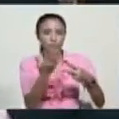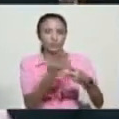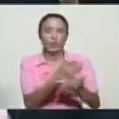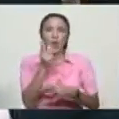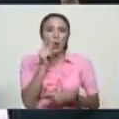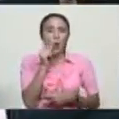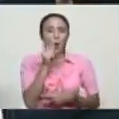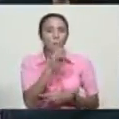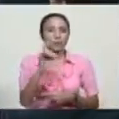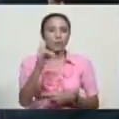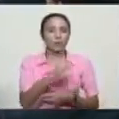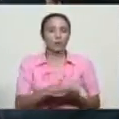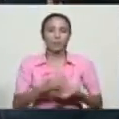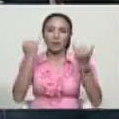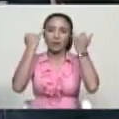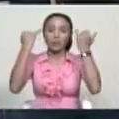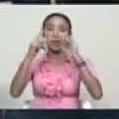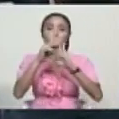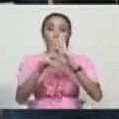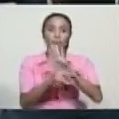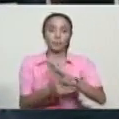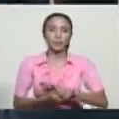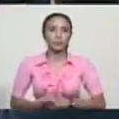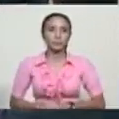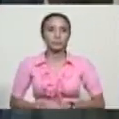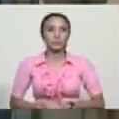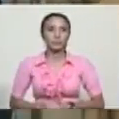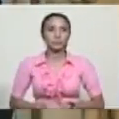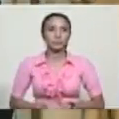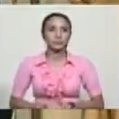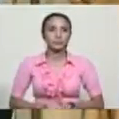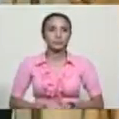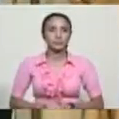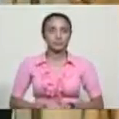Grossfogel, ¿cómo que se pronuncia tu apellido bien? Grossfogel.